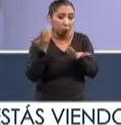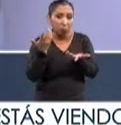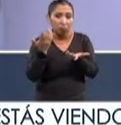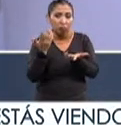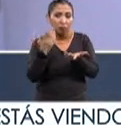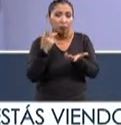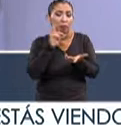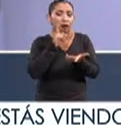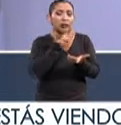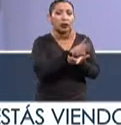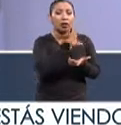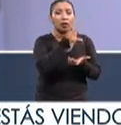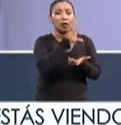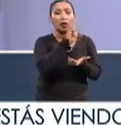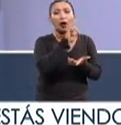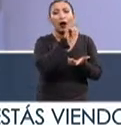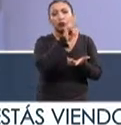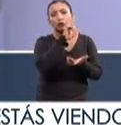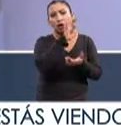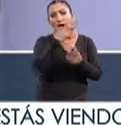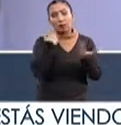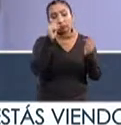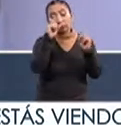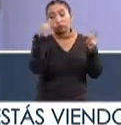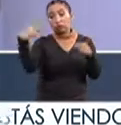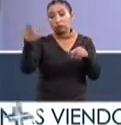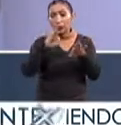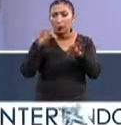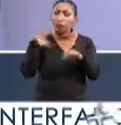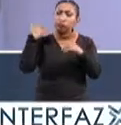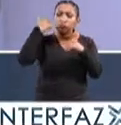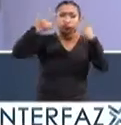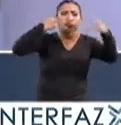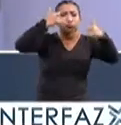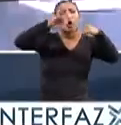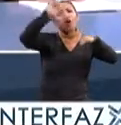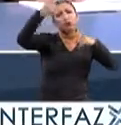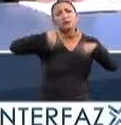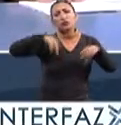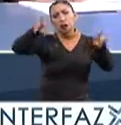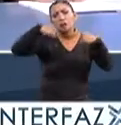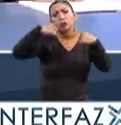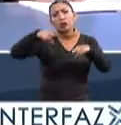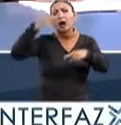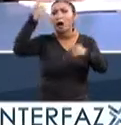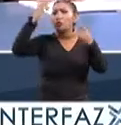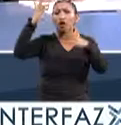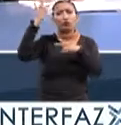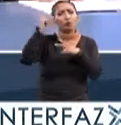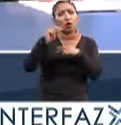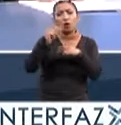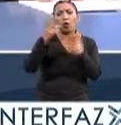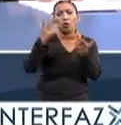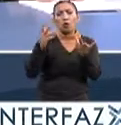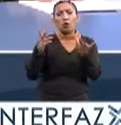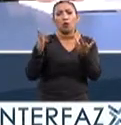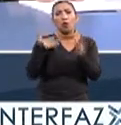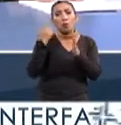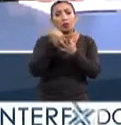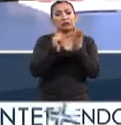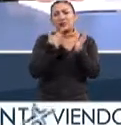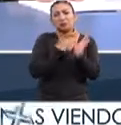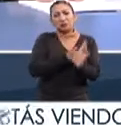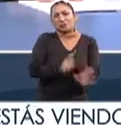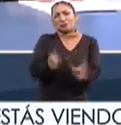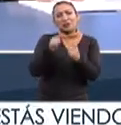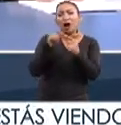coeditora, admiramos su trabajo. Y contactamos muchos otros músicos, pero algunos no son cómodos escribiendo,